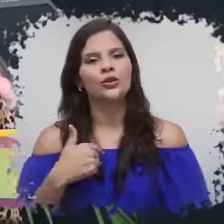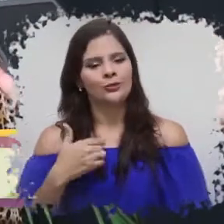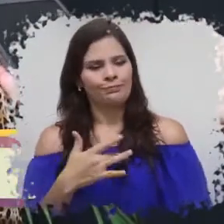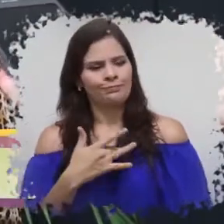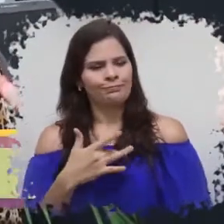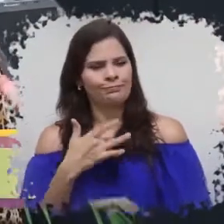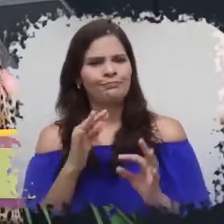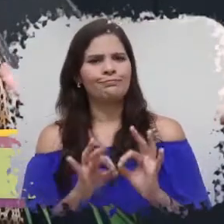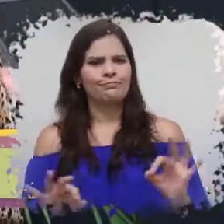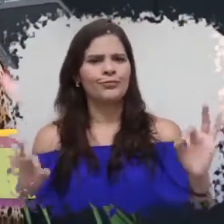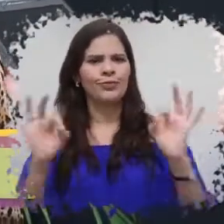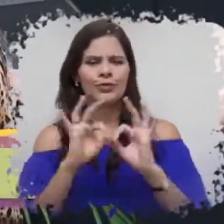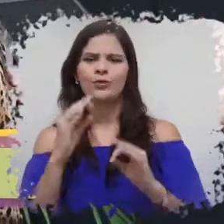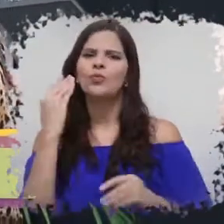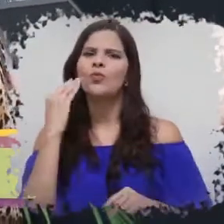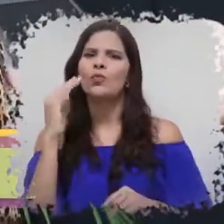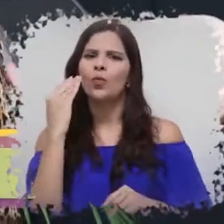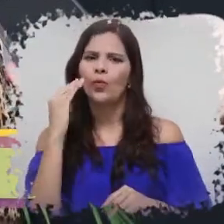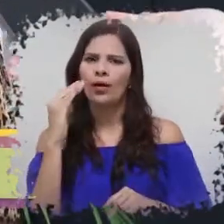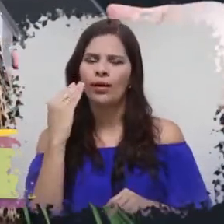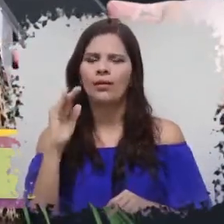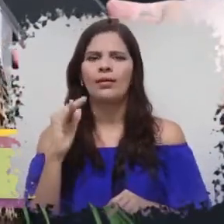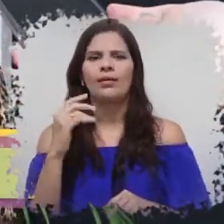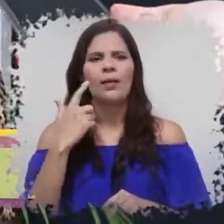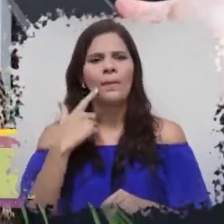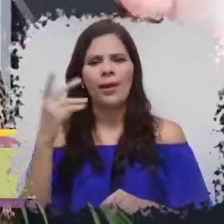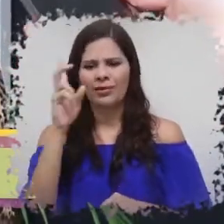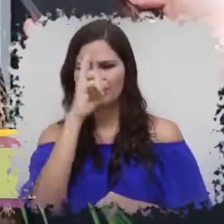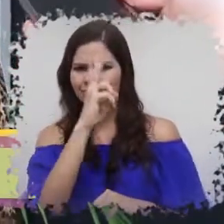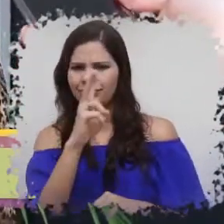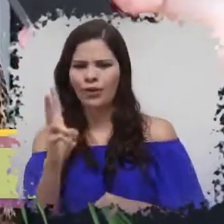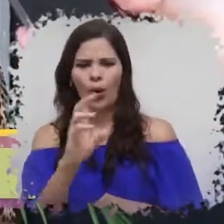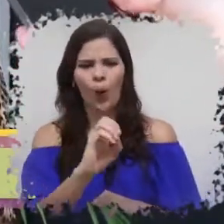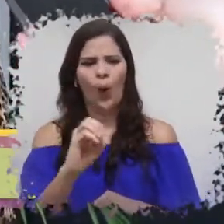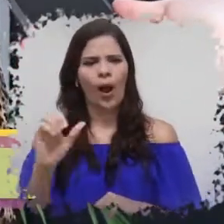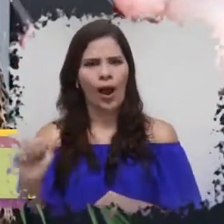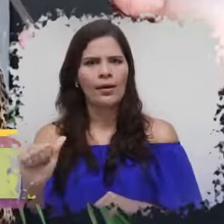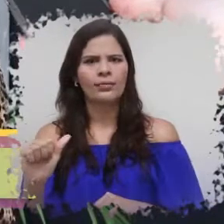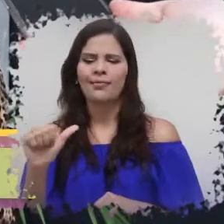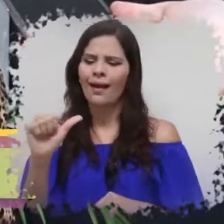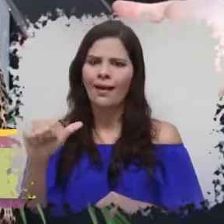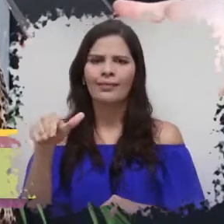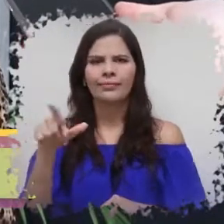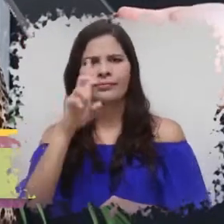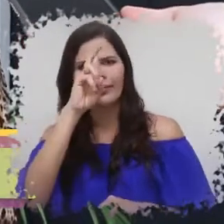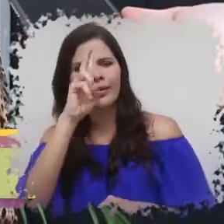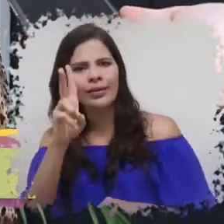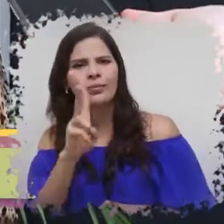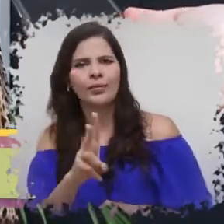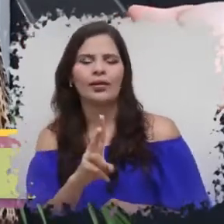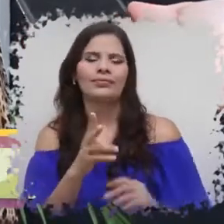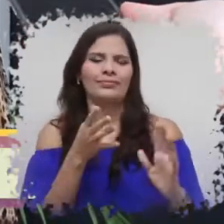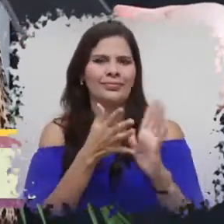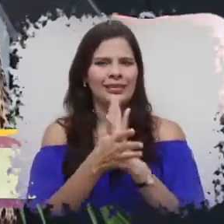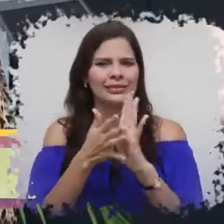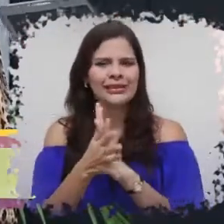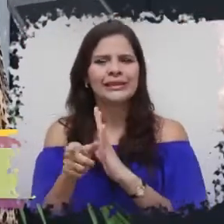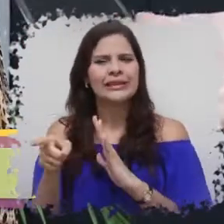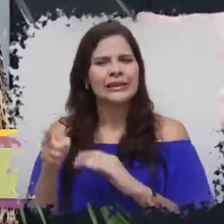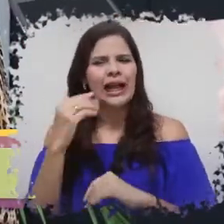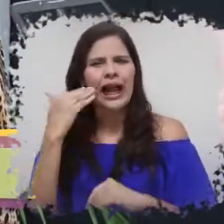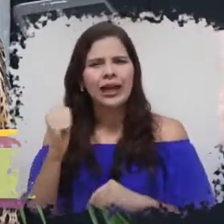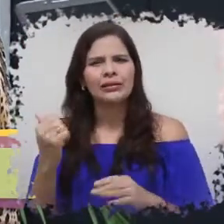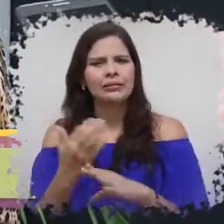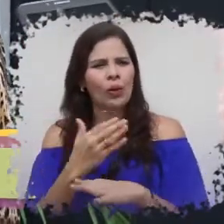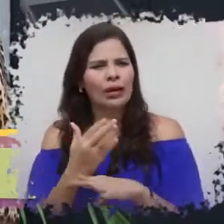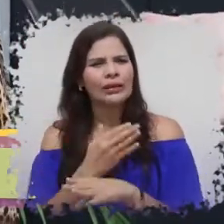las mujeres, pues obviamente, la perspectiva de género, hacer un correlato de lo que son precisamente los obstáculos,